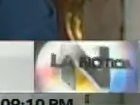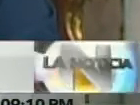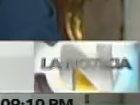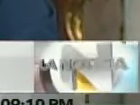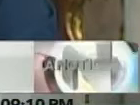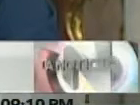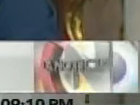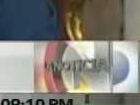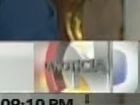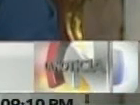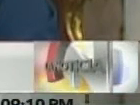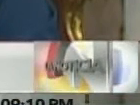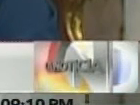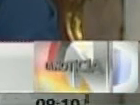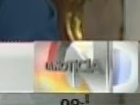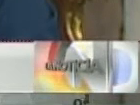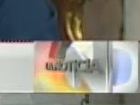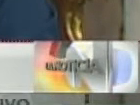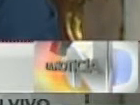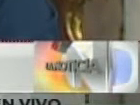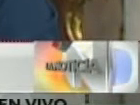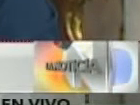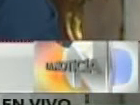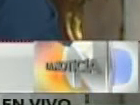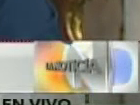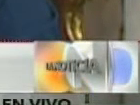arroz, leche, huevo,